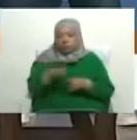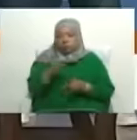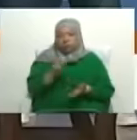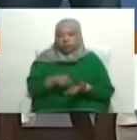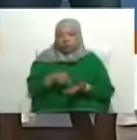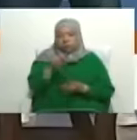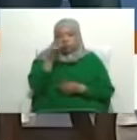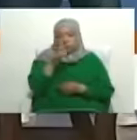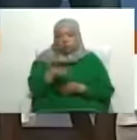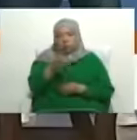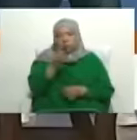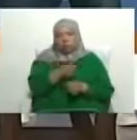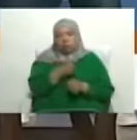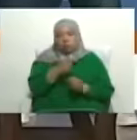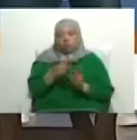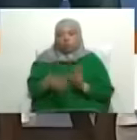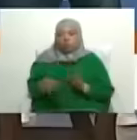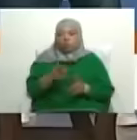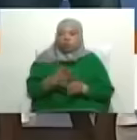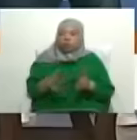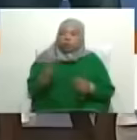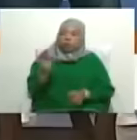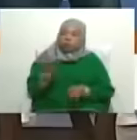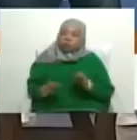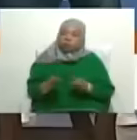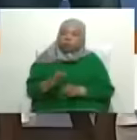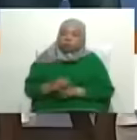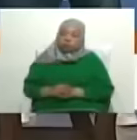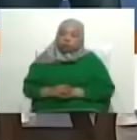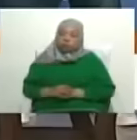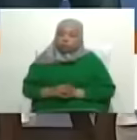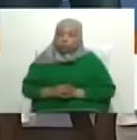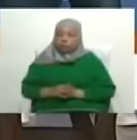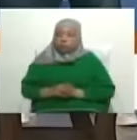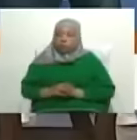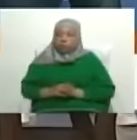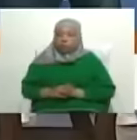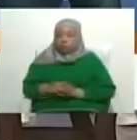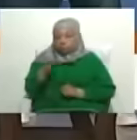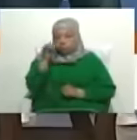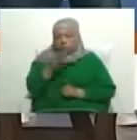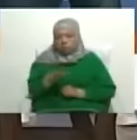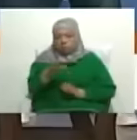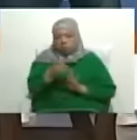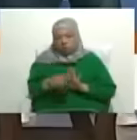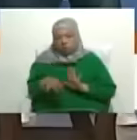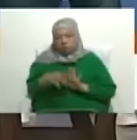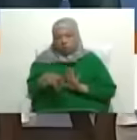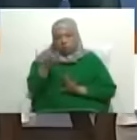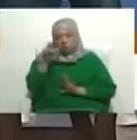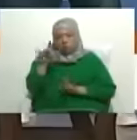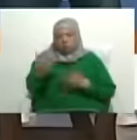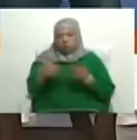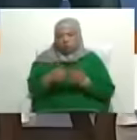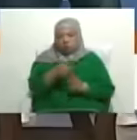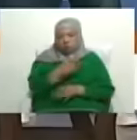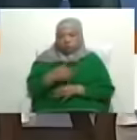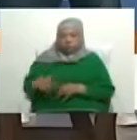Porque el pueblo también tiene derecho a elecciones libres y justas. Y el pueblo tiene derecho a ir con su